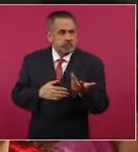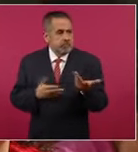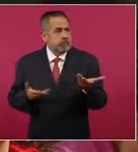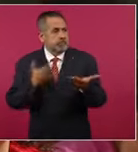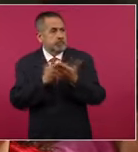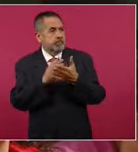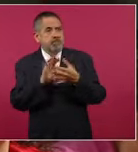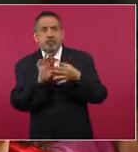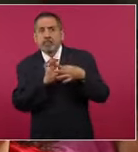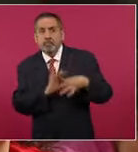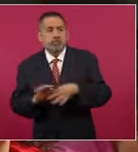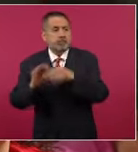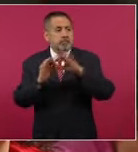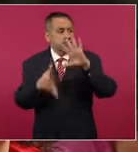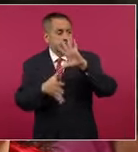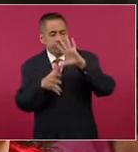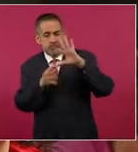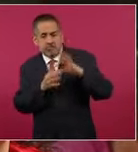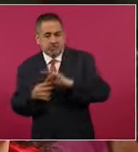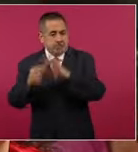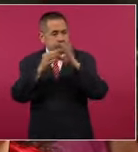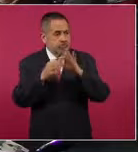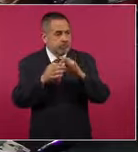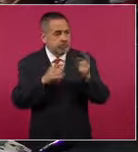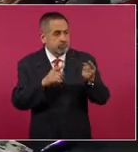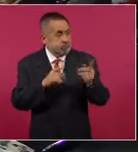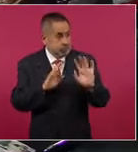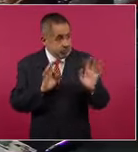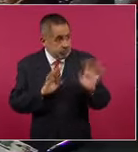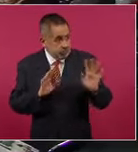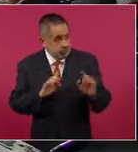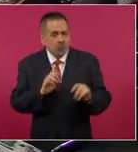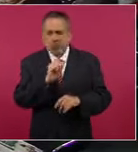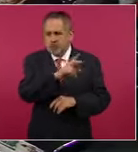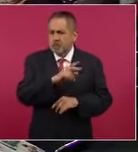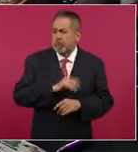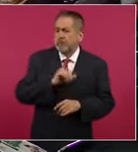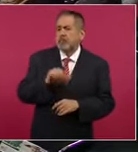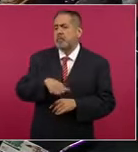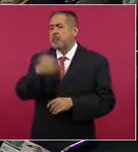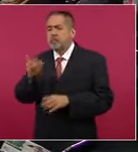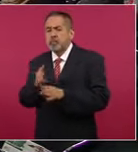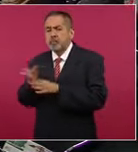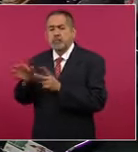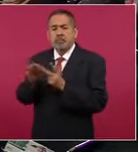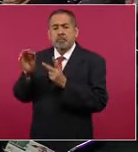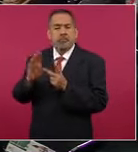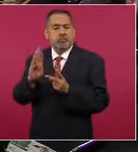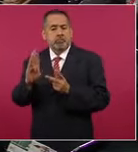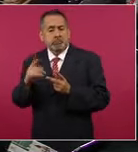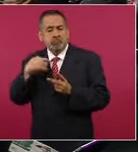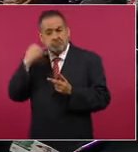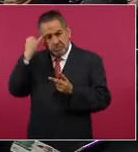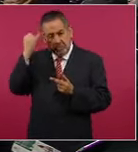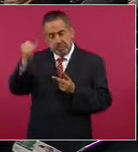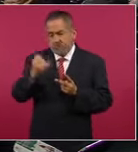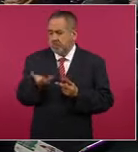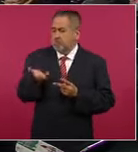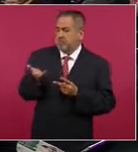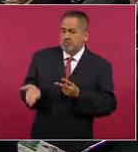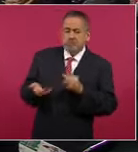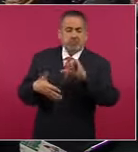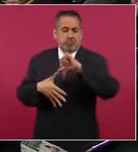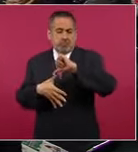toda América, si usted tiene un plan B para este caso y proponer a América Latina que